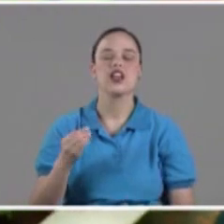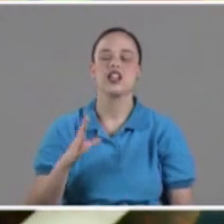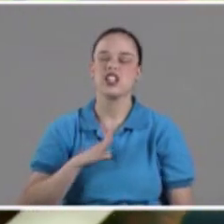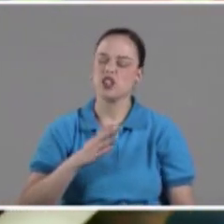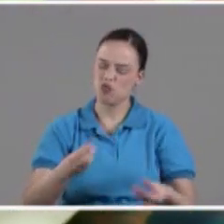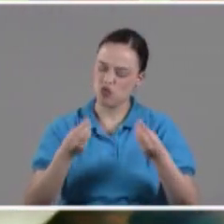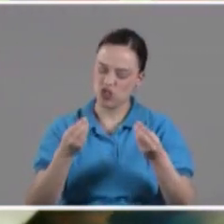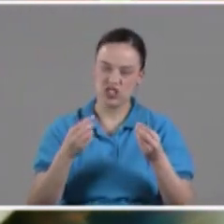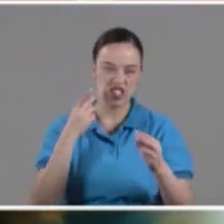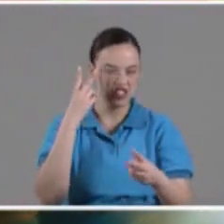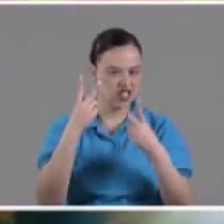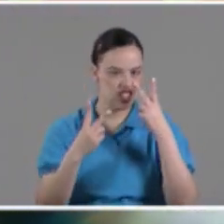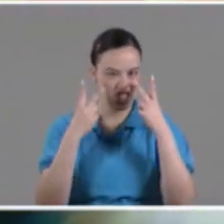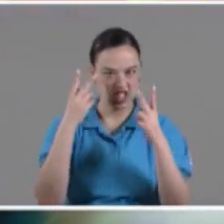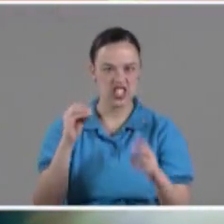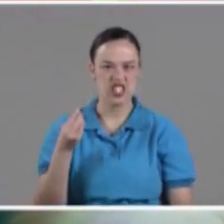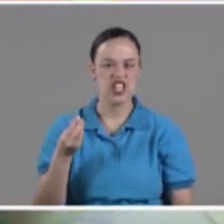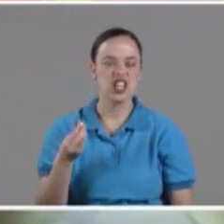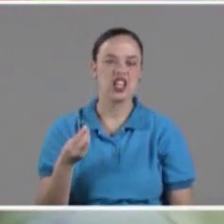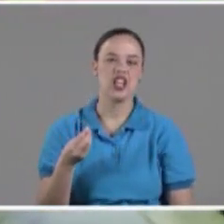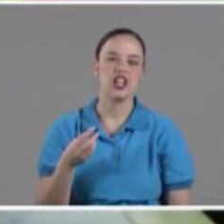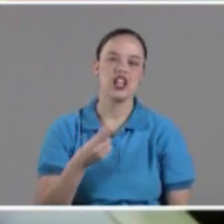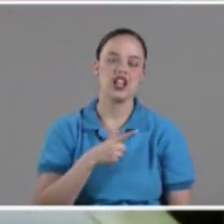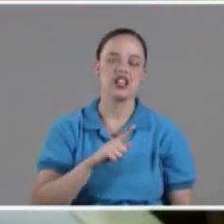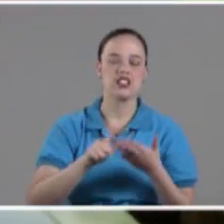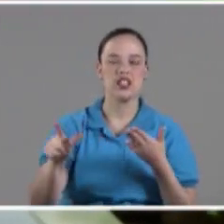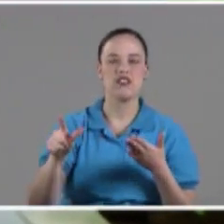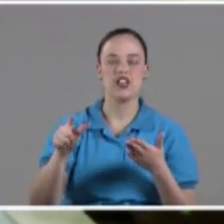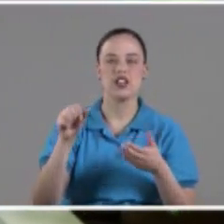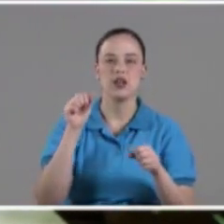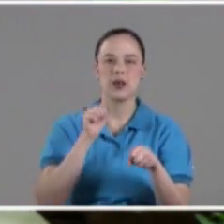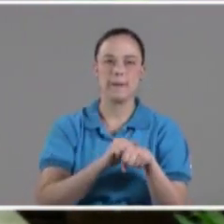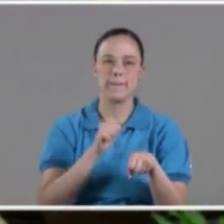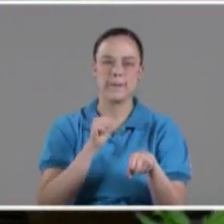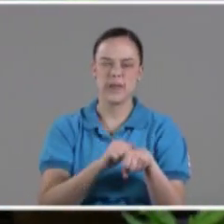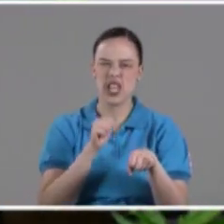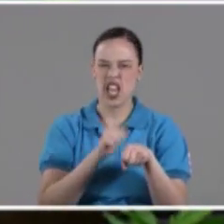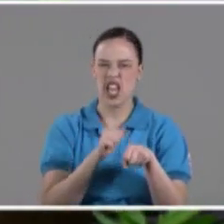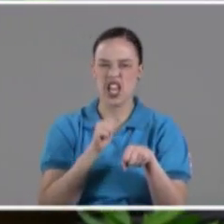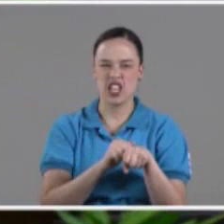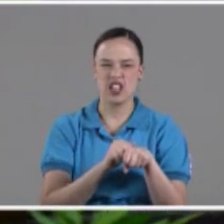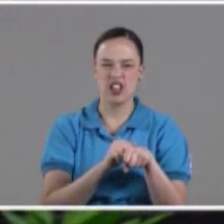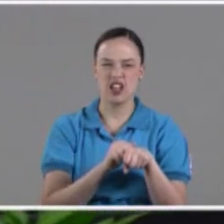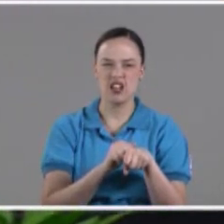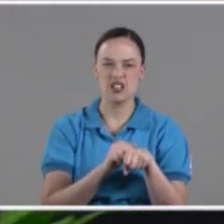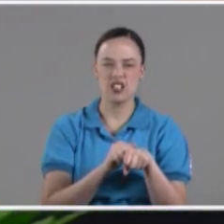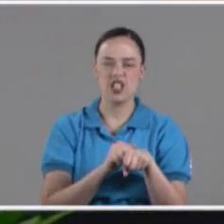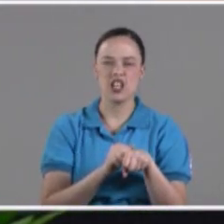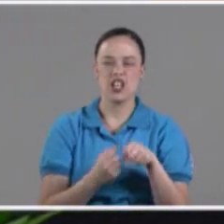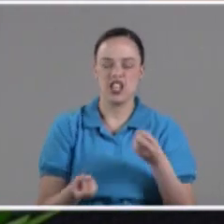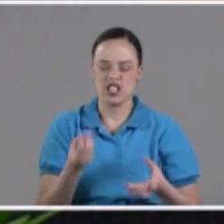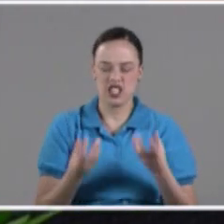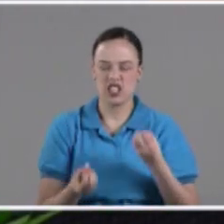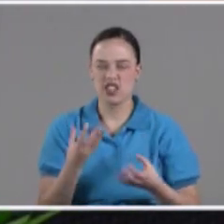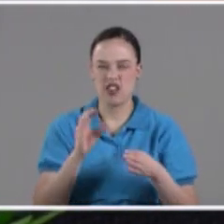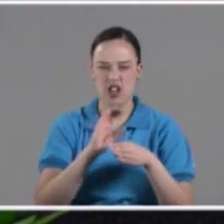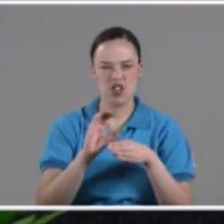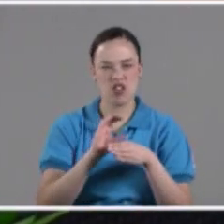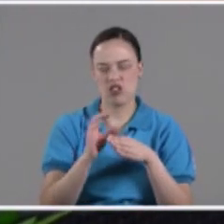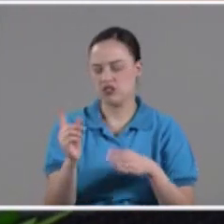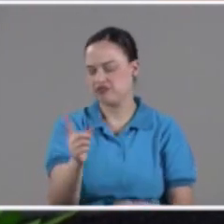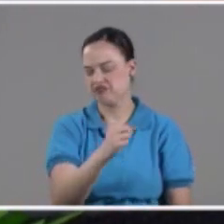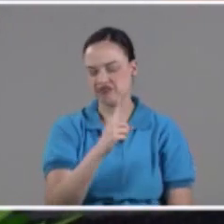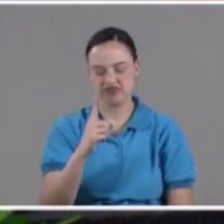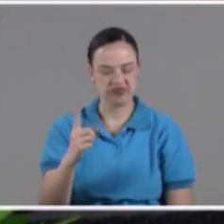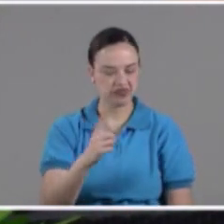que estaban más apedrear Cómo se llama patrullas incendiando cosas y todo y